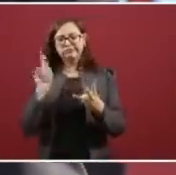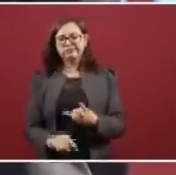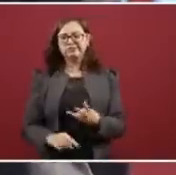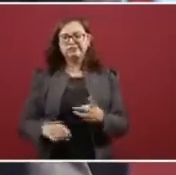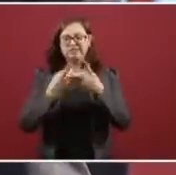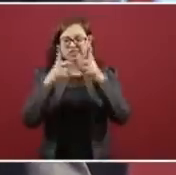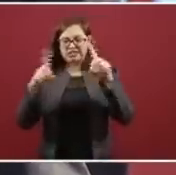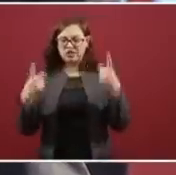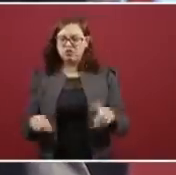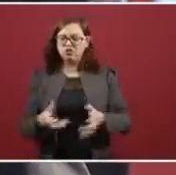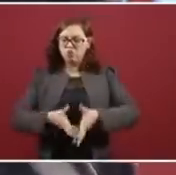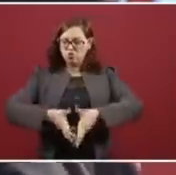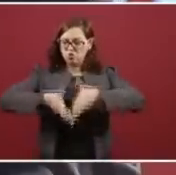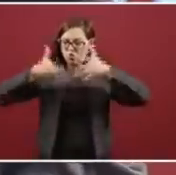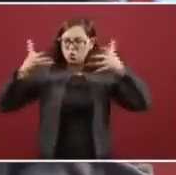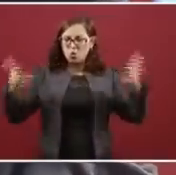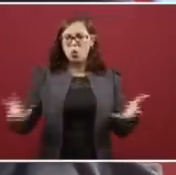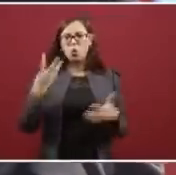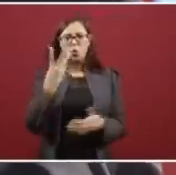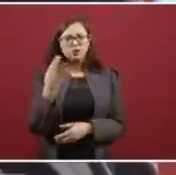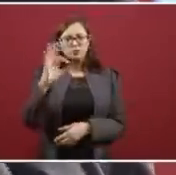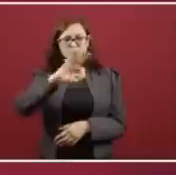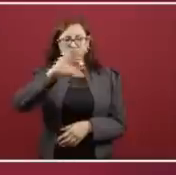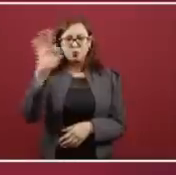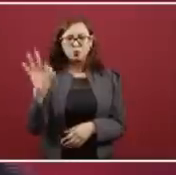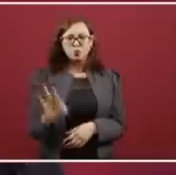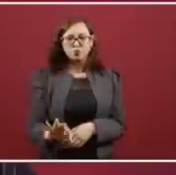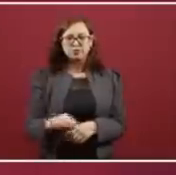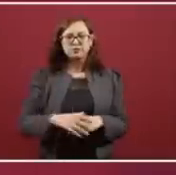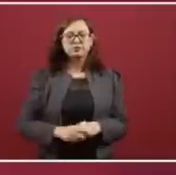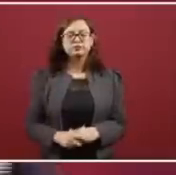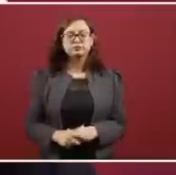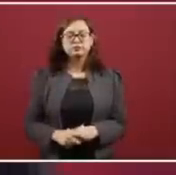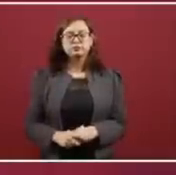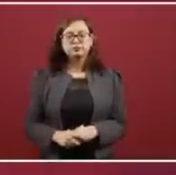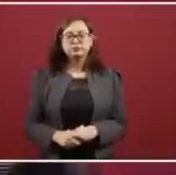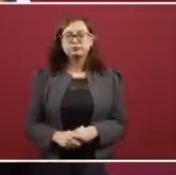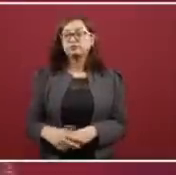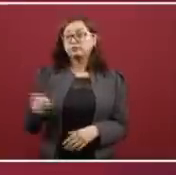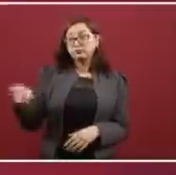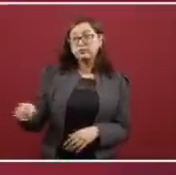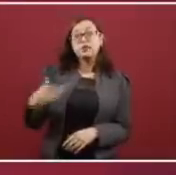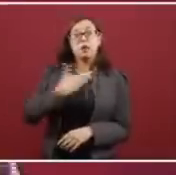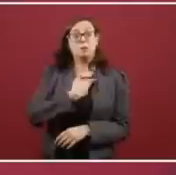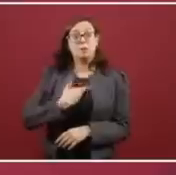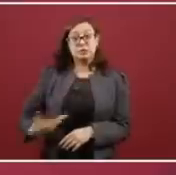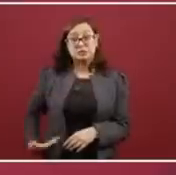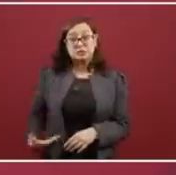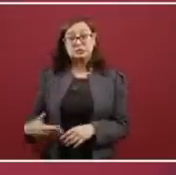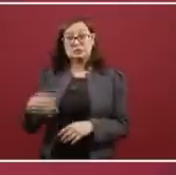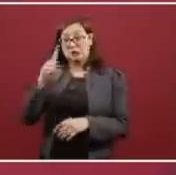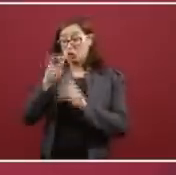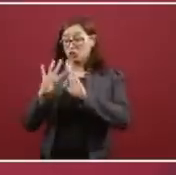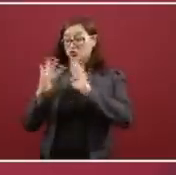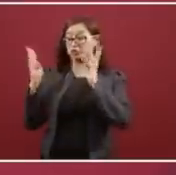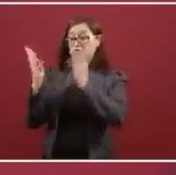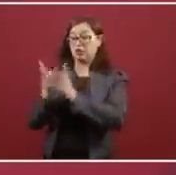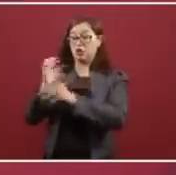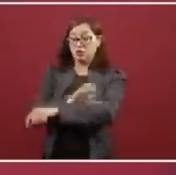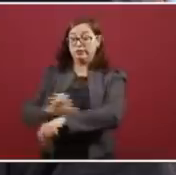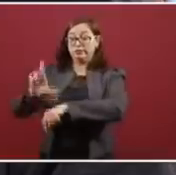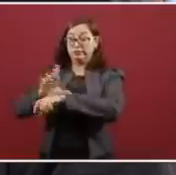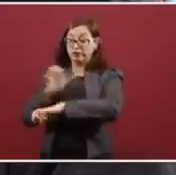4 con el presidente del consejo coordinador empresarial del país